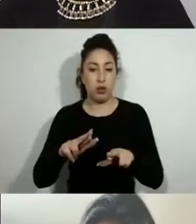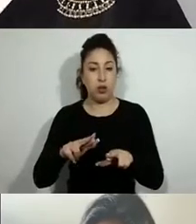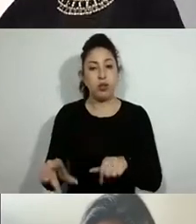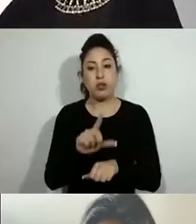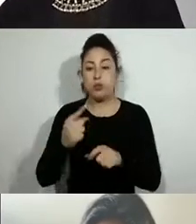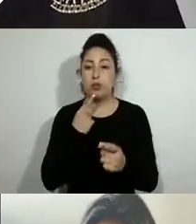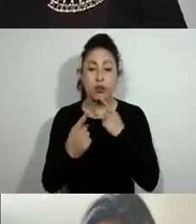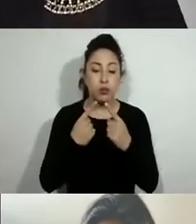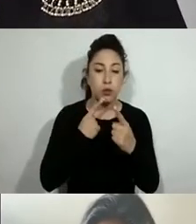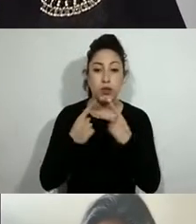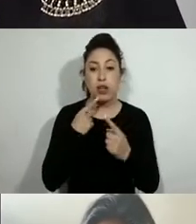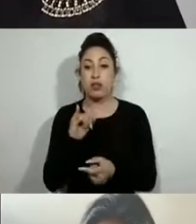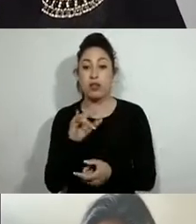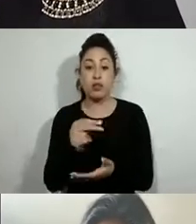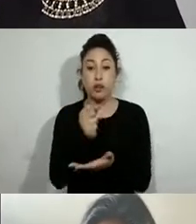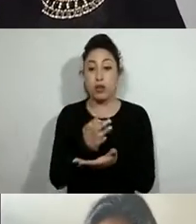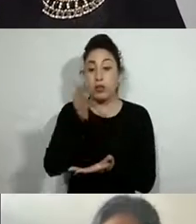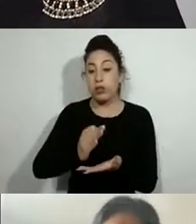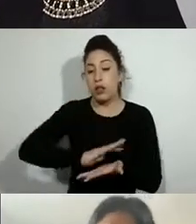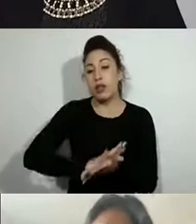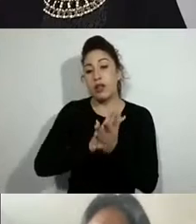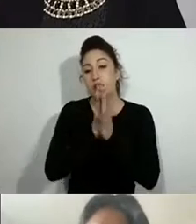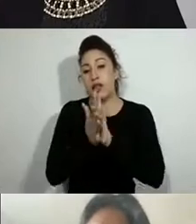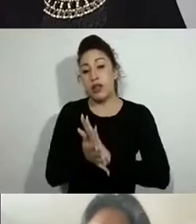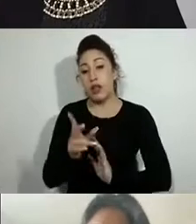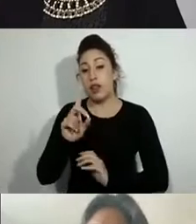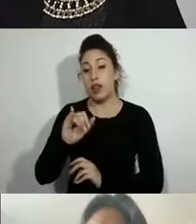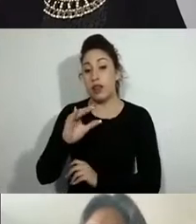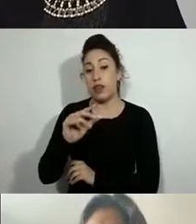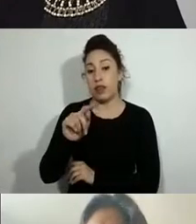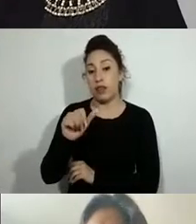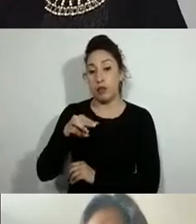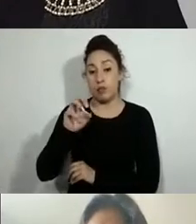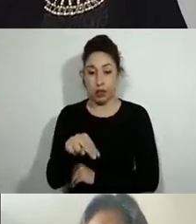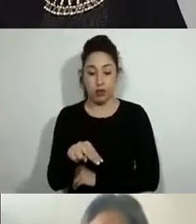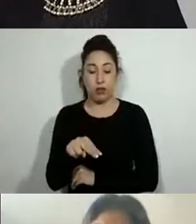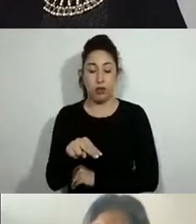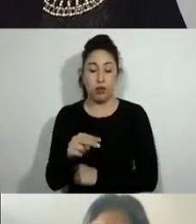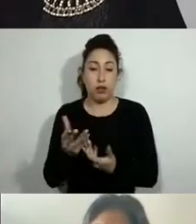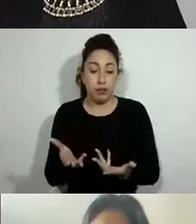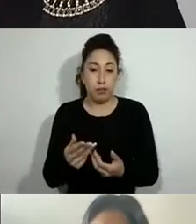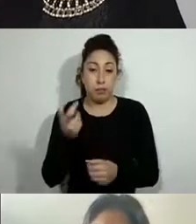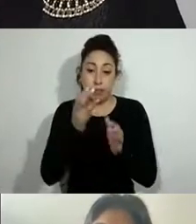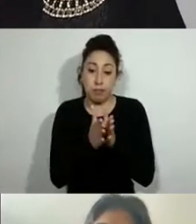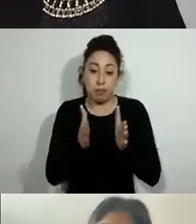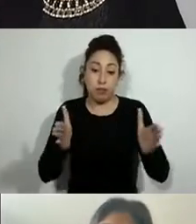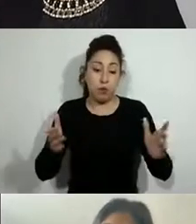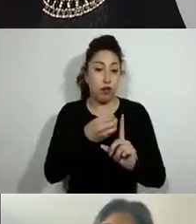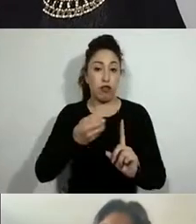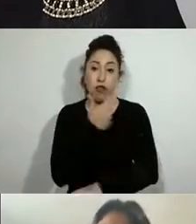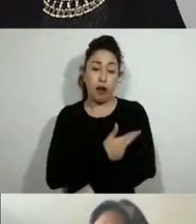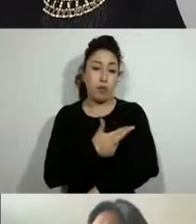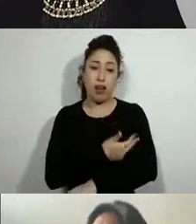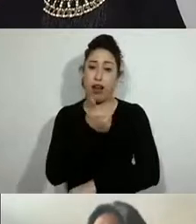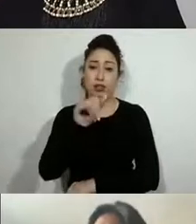gobierno para que se tramite de inmediato hacia las comisiones correspondientes. Ese es el trámite, siempre ha sido así,